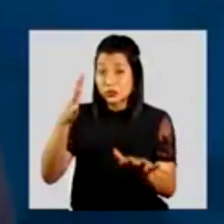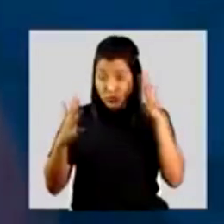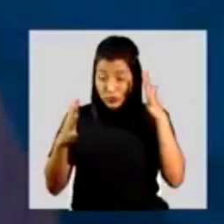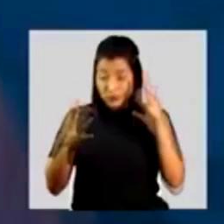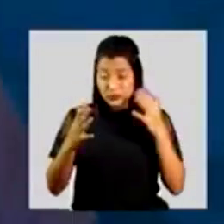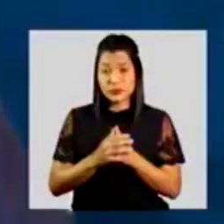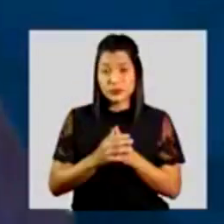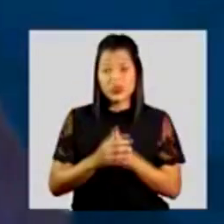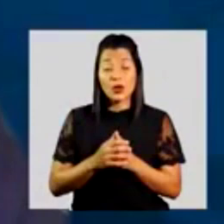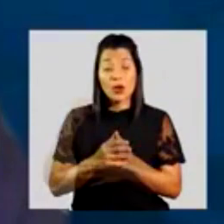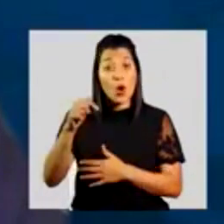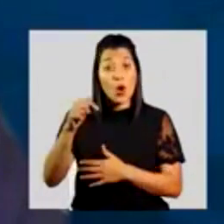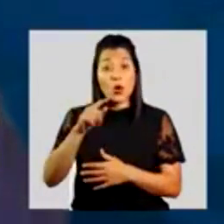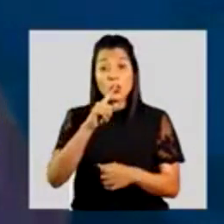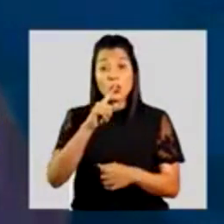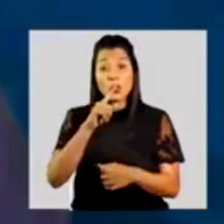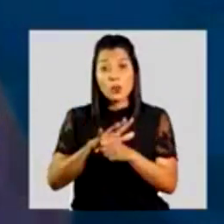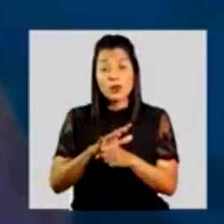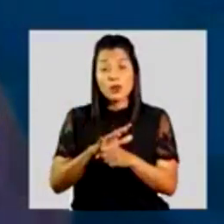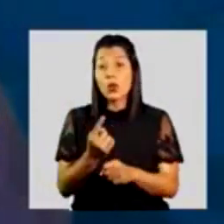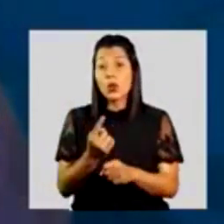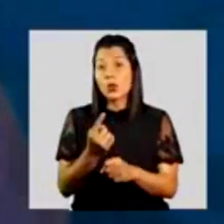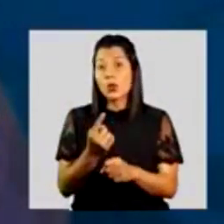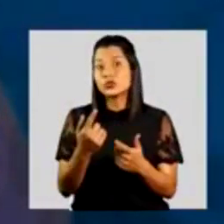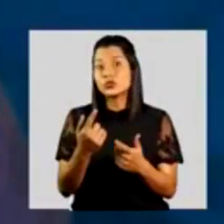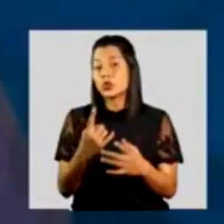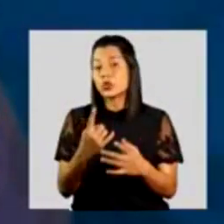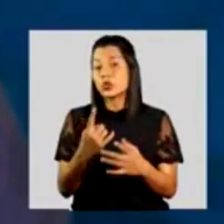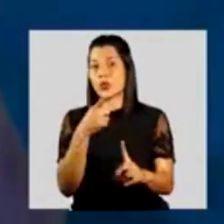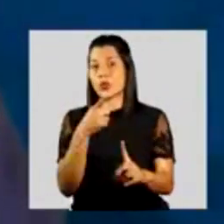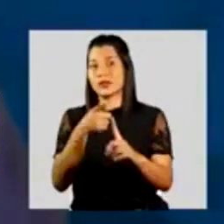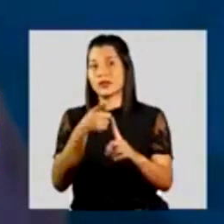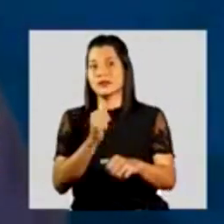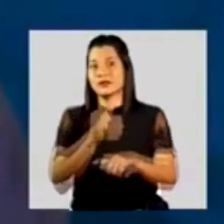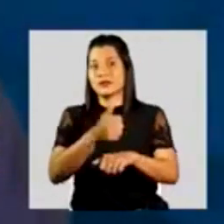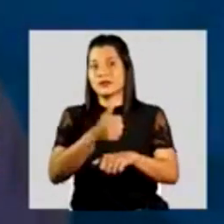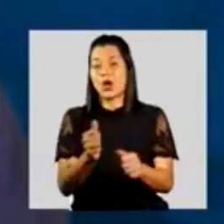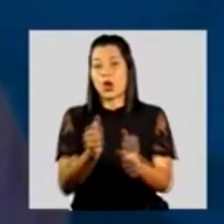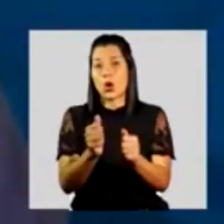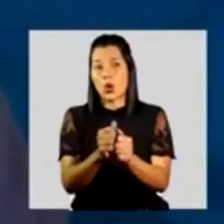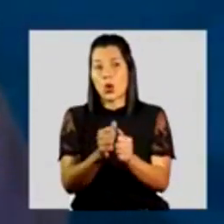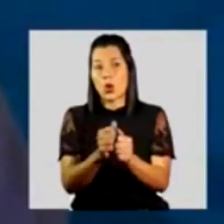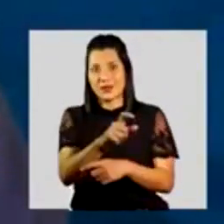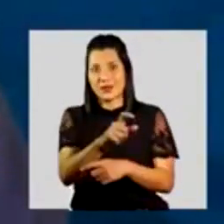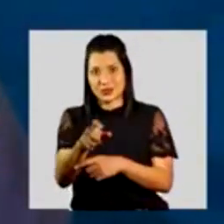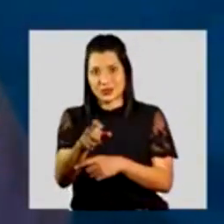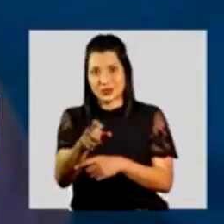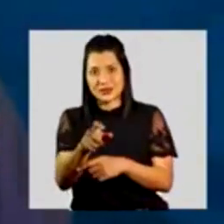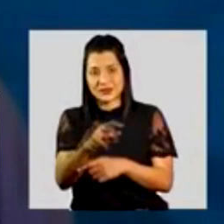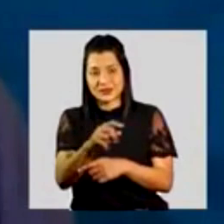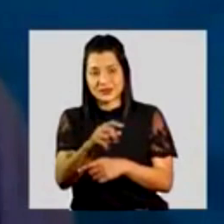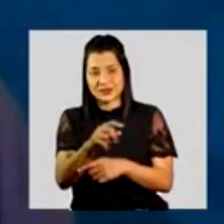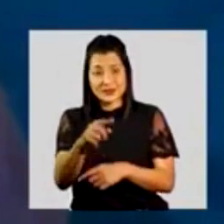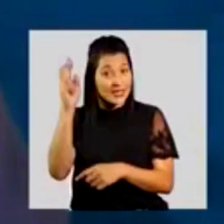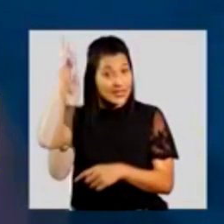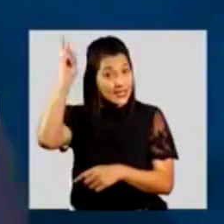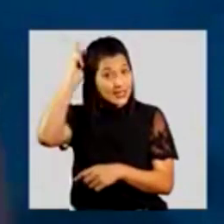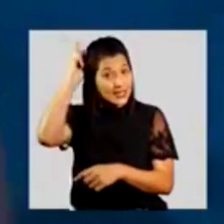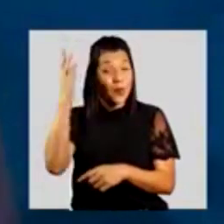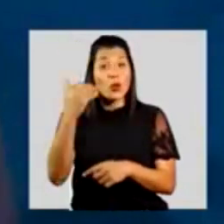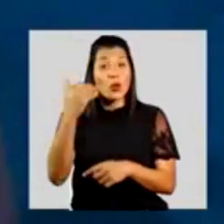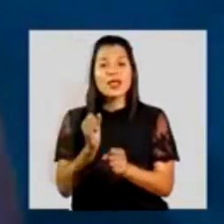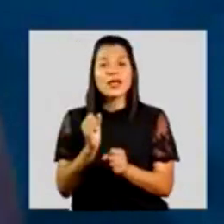Hoy justamente cumplimos con uno de los compromisos adquiridos con las personas de los pueblos indígenas al co-crear un